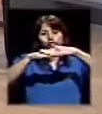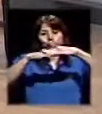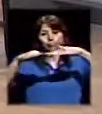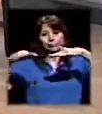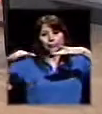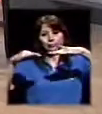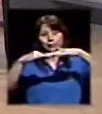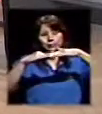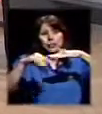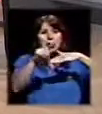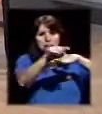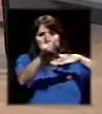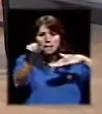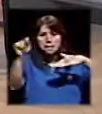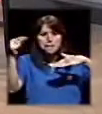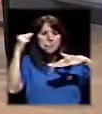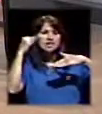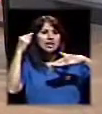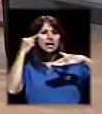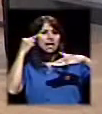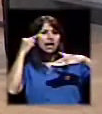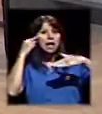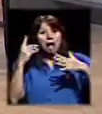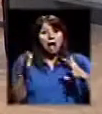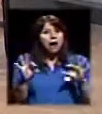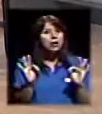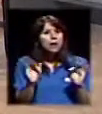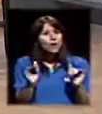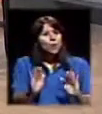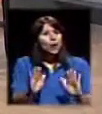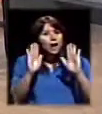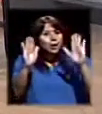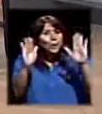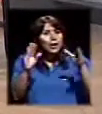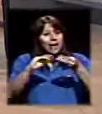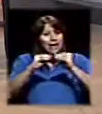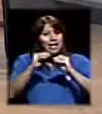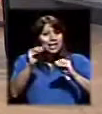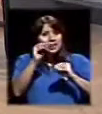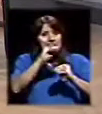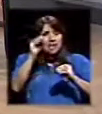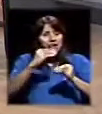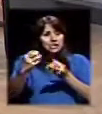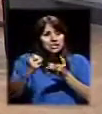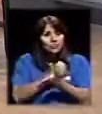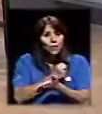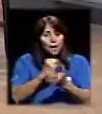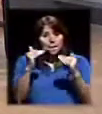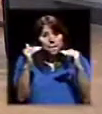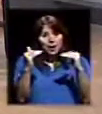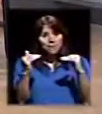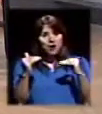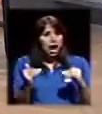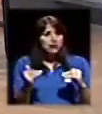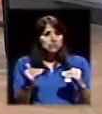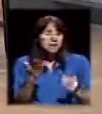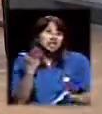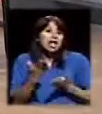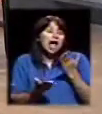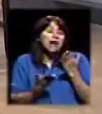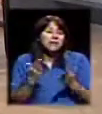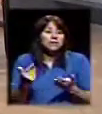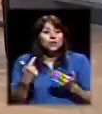pensaría el público en general, qué bueno que me vayan a bajar los intereses, ya sea de mi hipoteca, ya sea